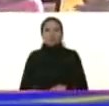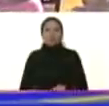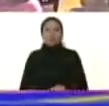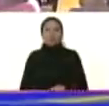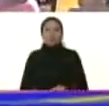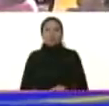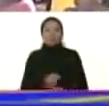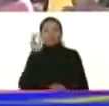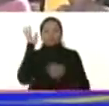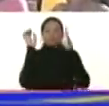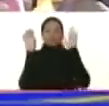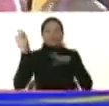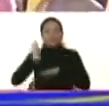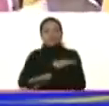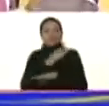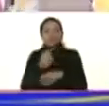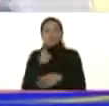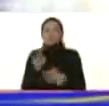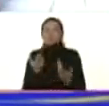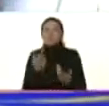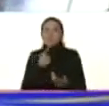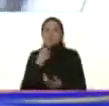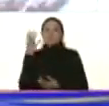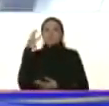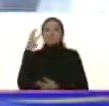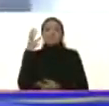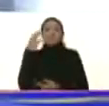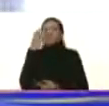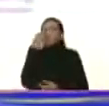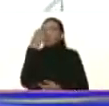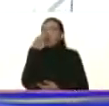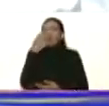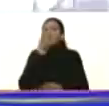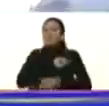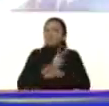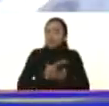Mira, ya inventaron una canción para ver. Dale duro, dale, dale.